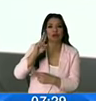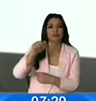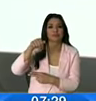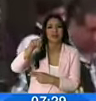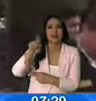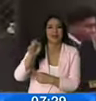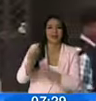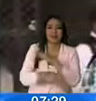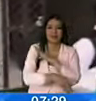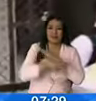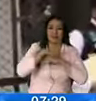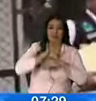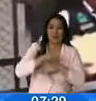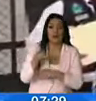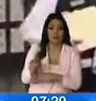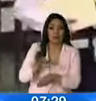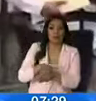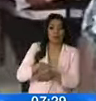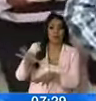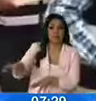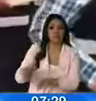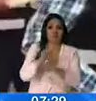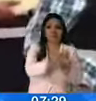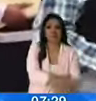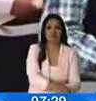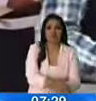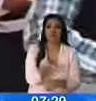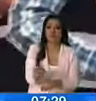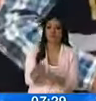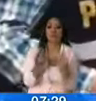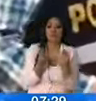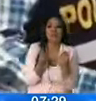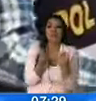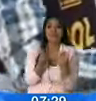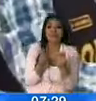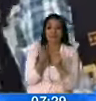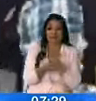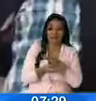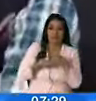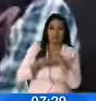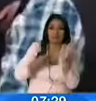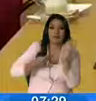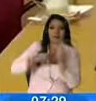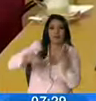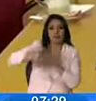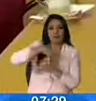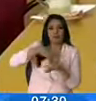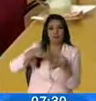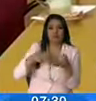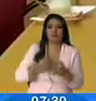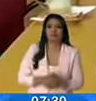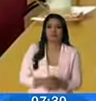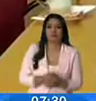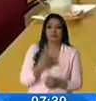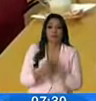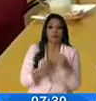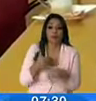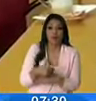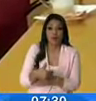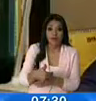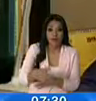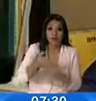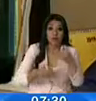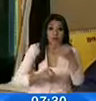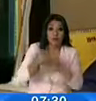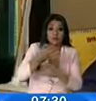el caso Petroecuador por los presuntos delitos de cohecho y lavado de activos. Un año después, la sentenciaron a 17